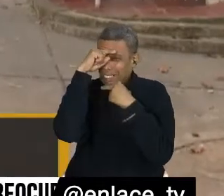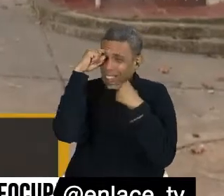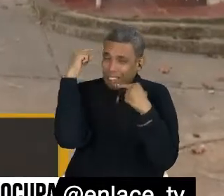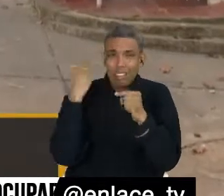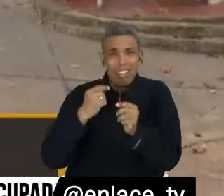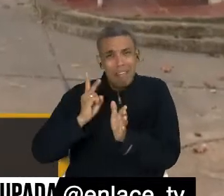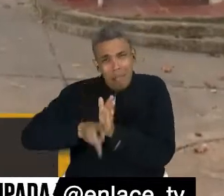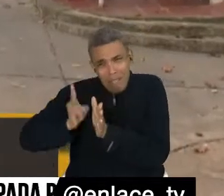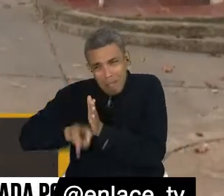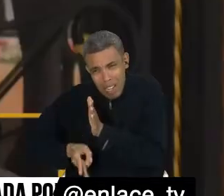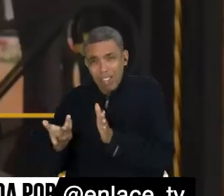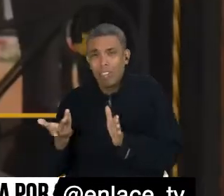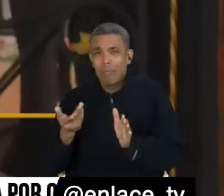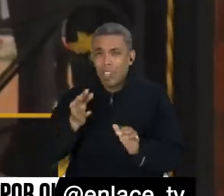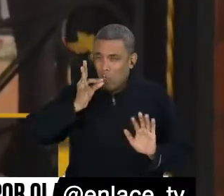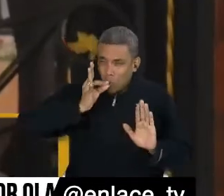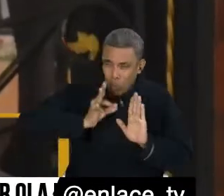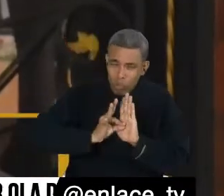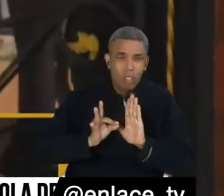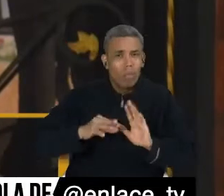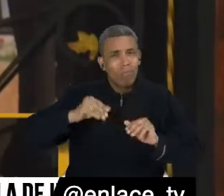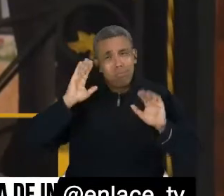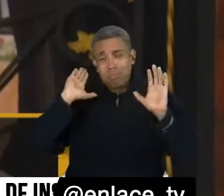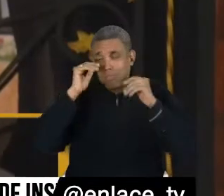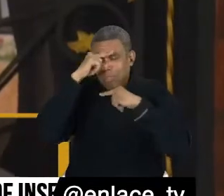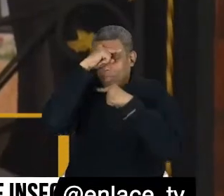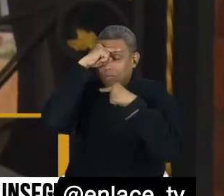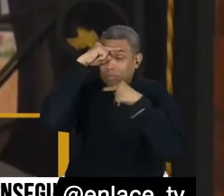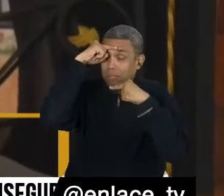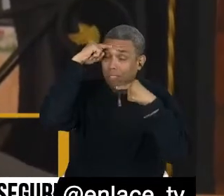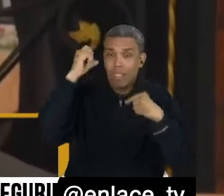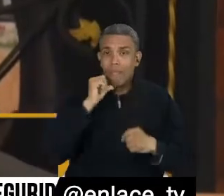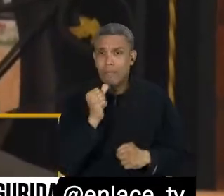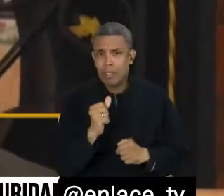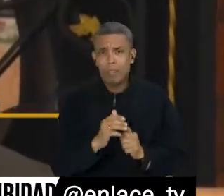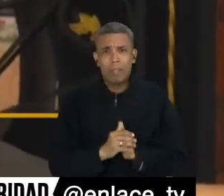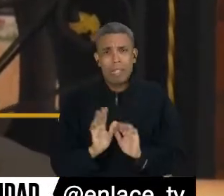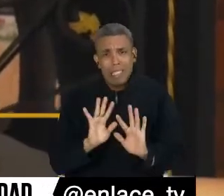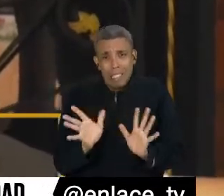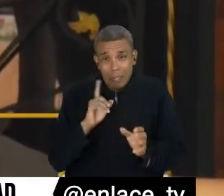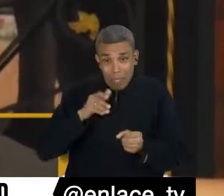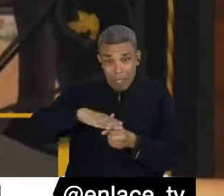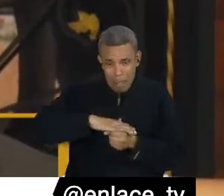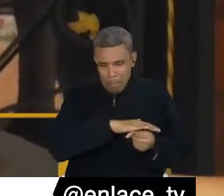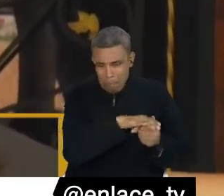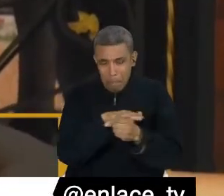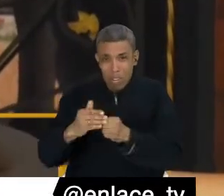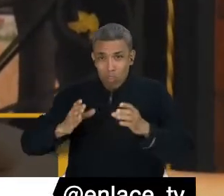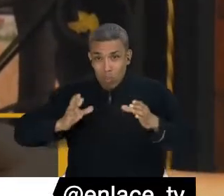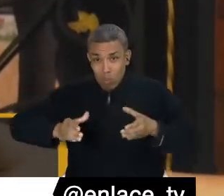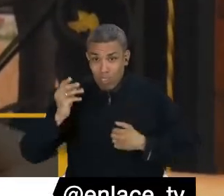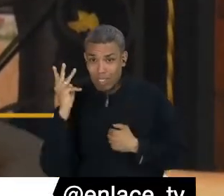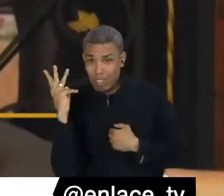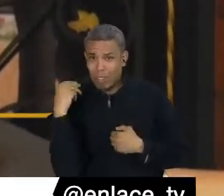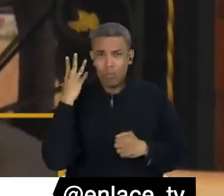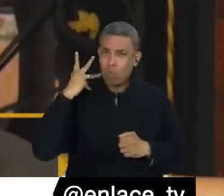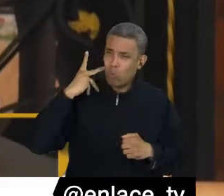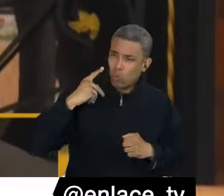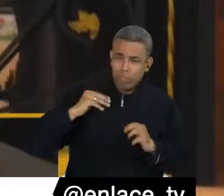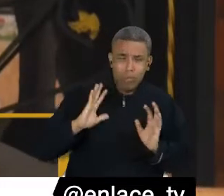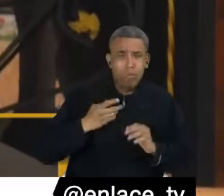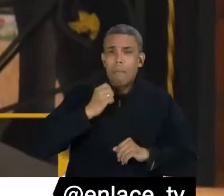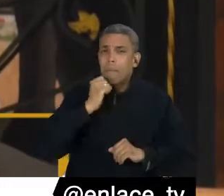azotados. Es crítico la seguridad que se está viviendo en Barranca Bermeja, particularmente en nuestra Comuna 3. Se ha visto todos los los días cómo va en aumento